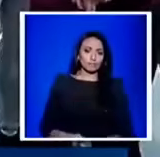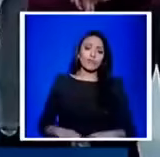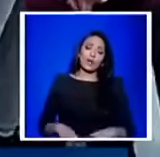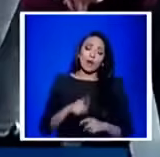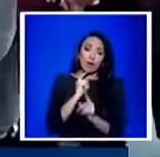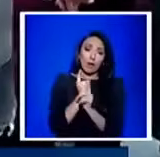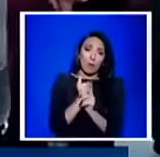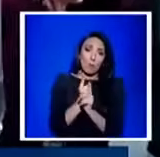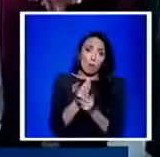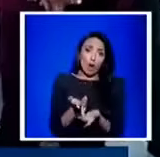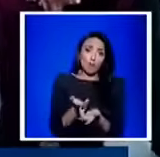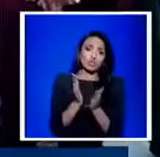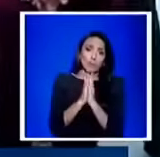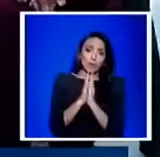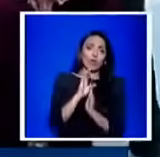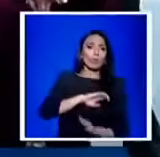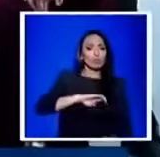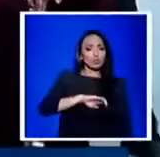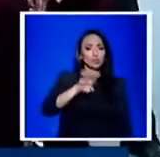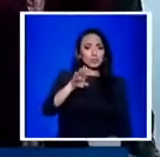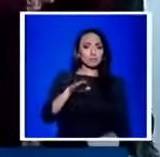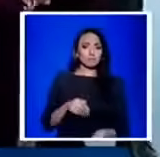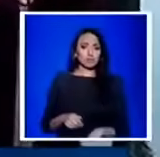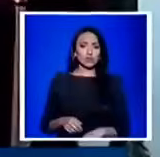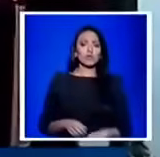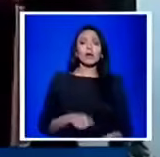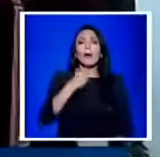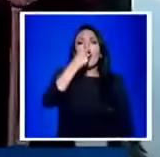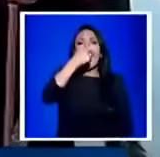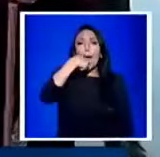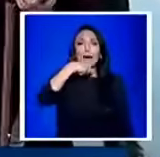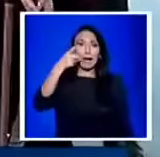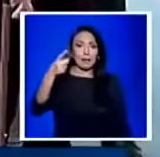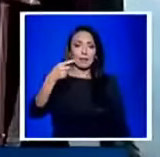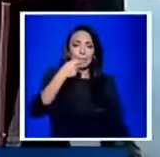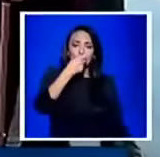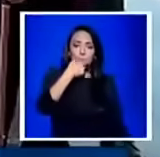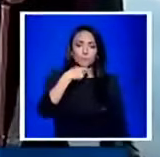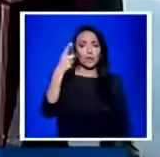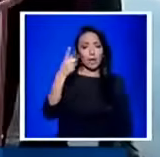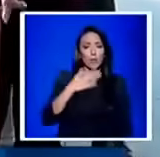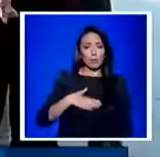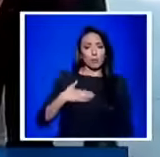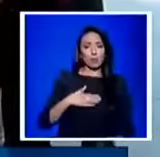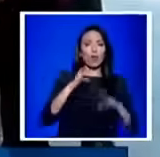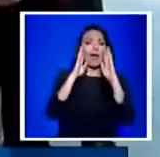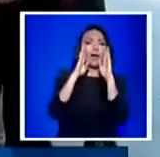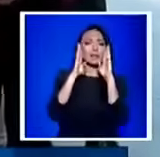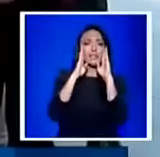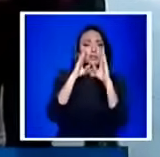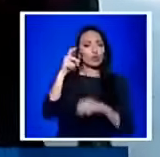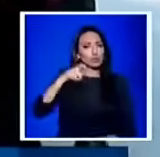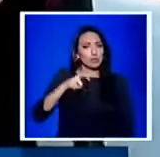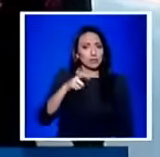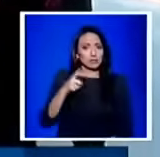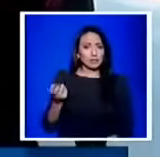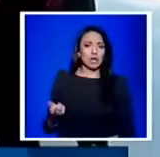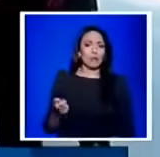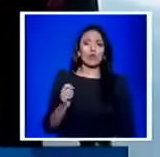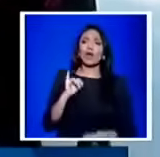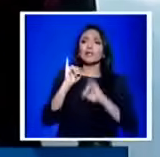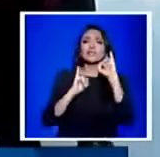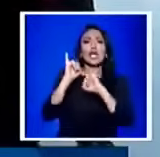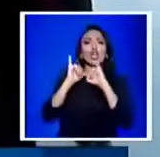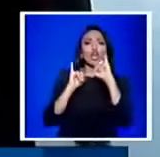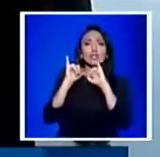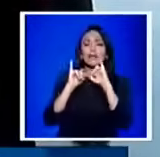eso exhorto al señor Pavel Muñoz, alcalde de la ciudad de Quito, que tome cartas sobre el asunto, a la señorita